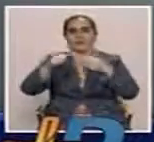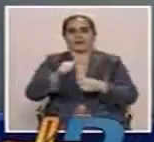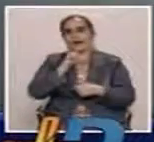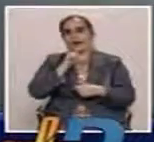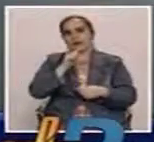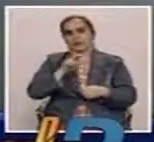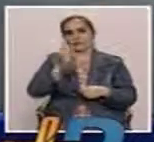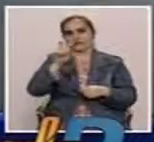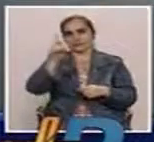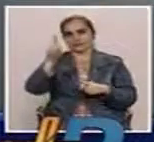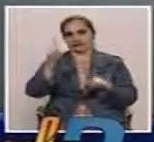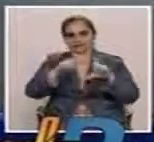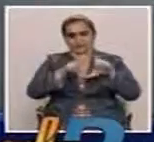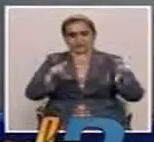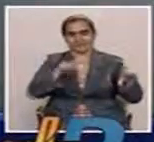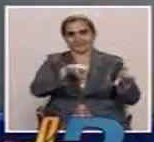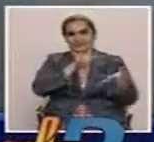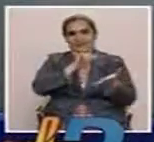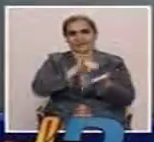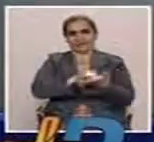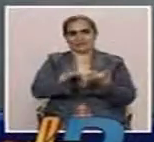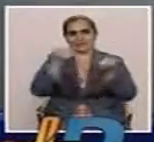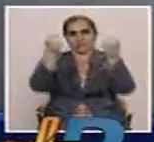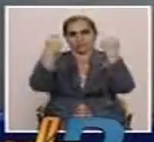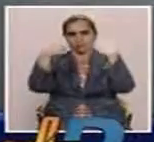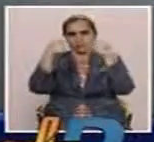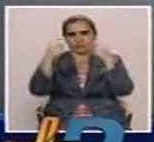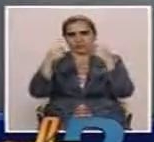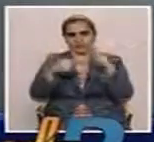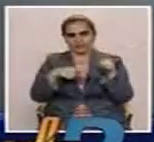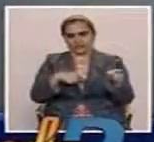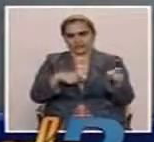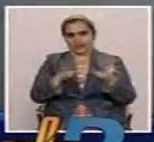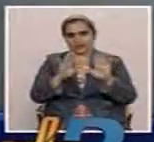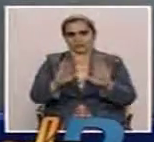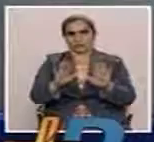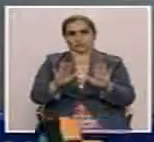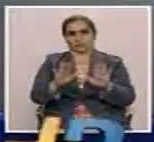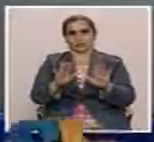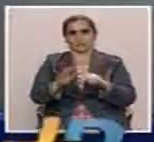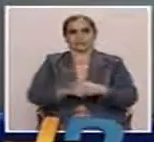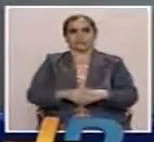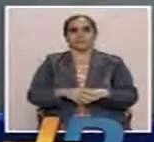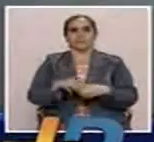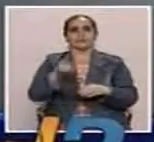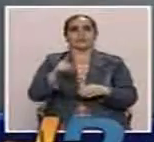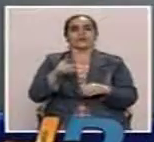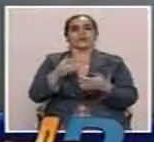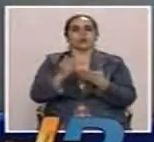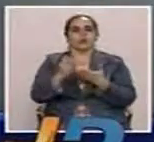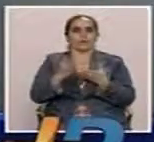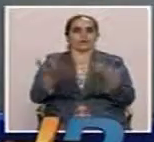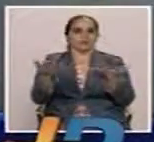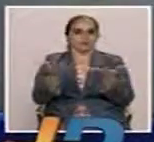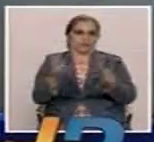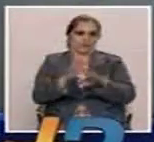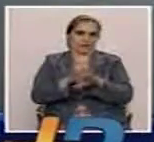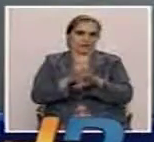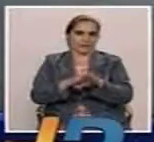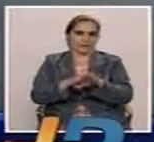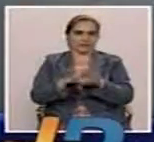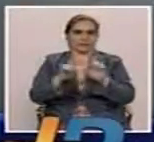76, 100% agua. Calma tu sed, agua 76, 100% pura. Adquiere agua 76